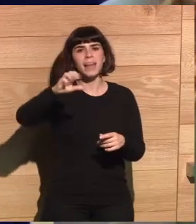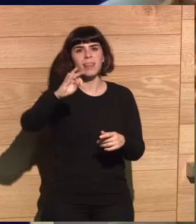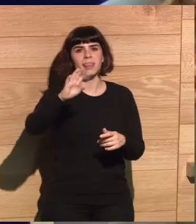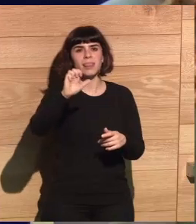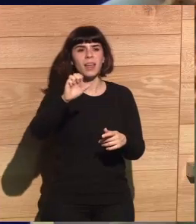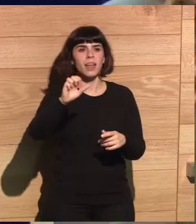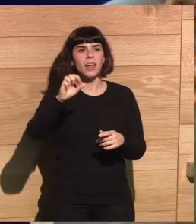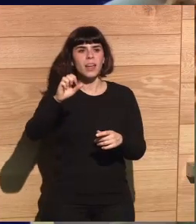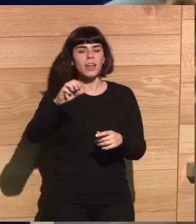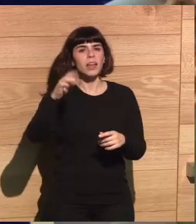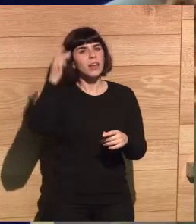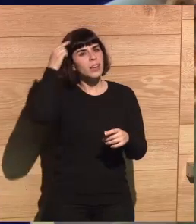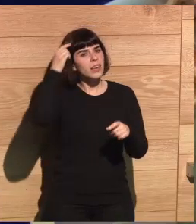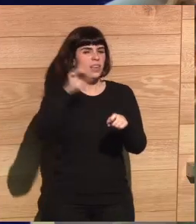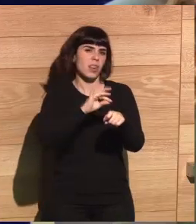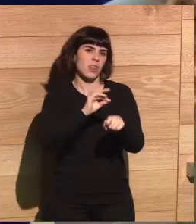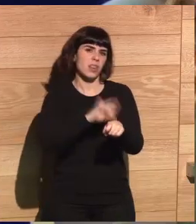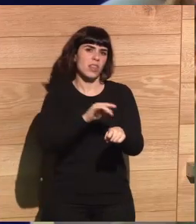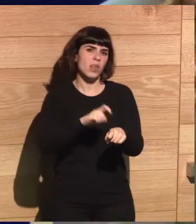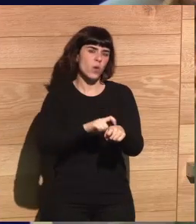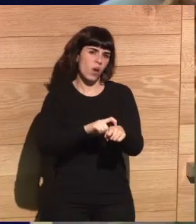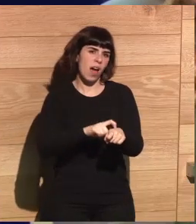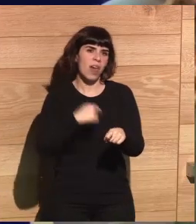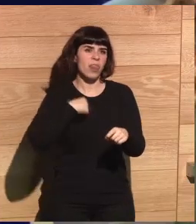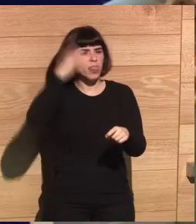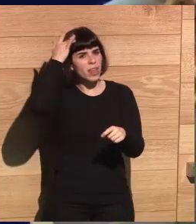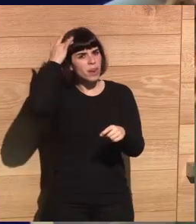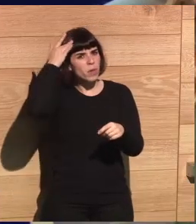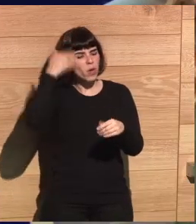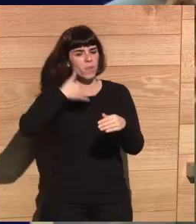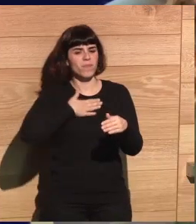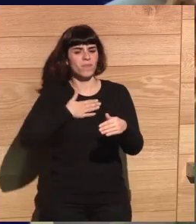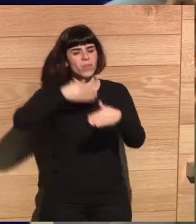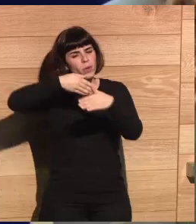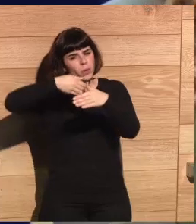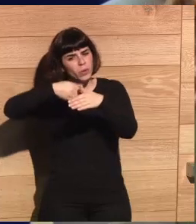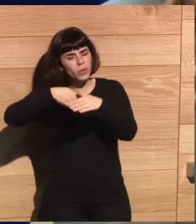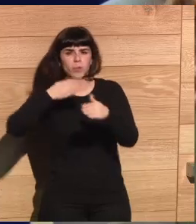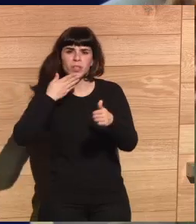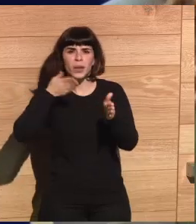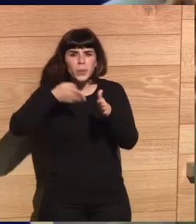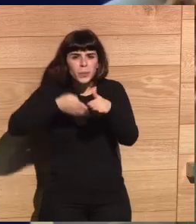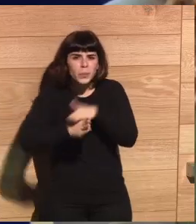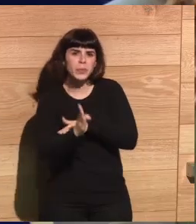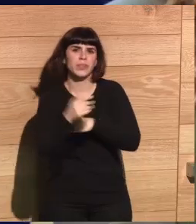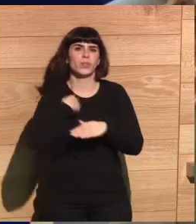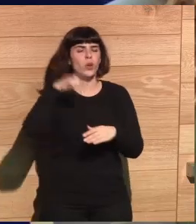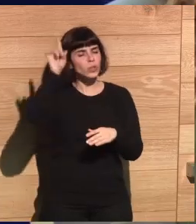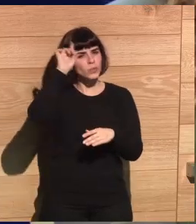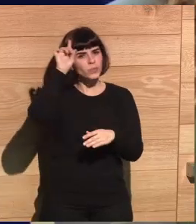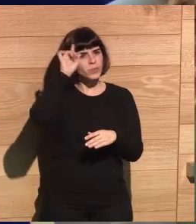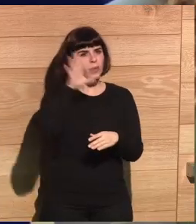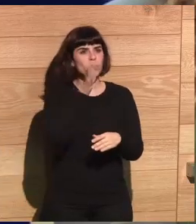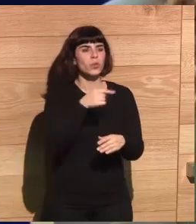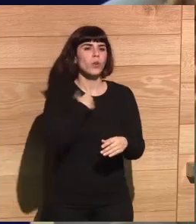esa neuróloga, se ha colado en mi cerebro, la detective del cerebro, sin saberlo yo. Porque